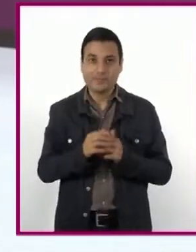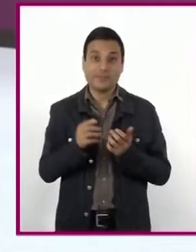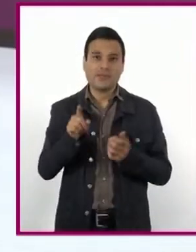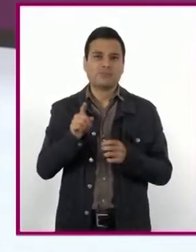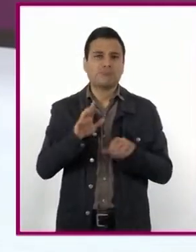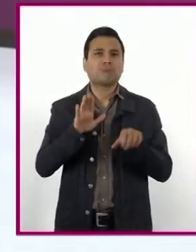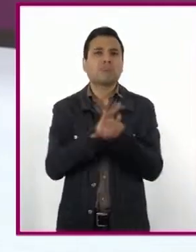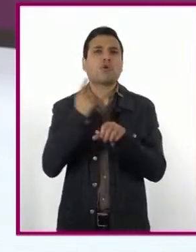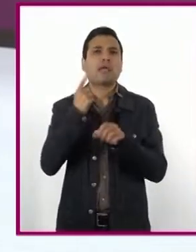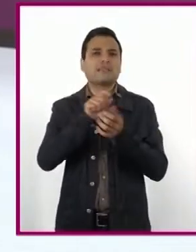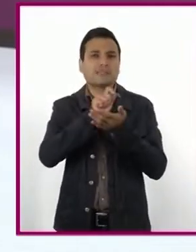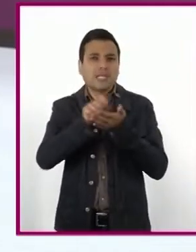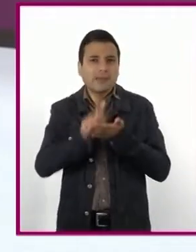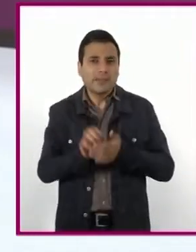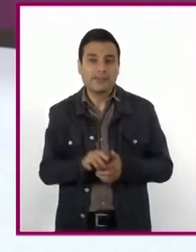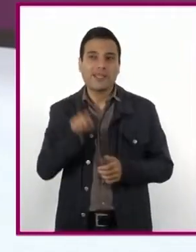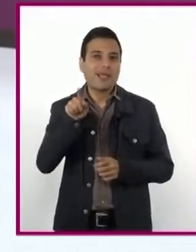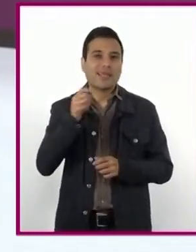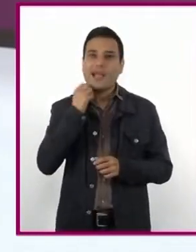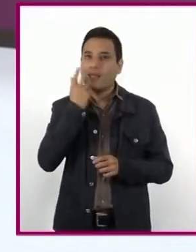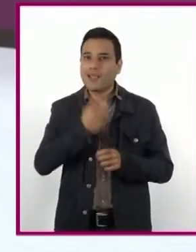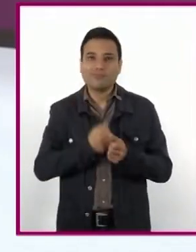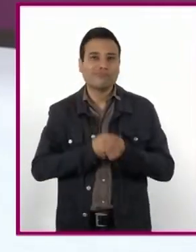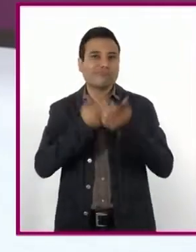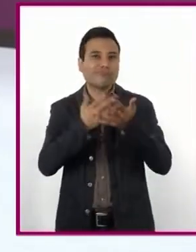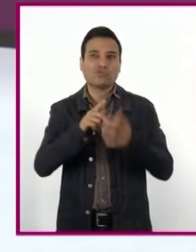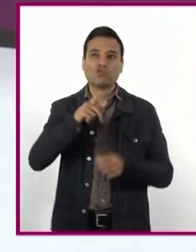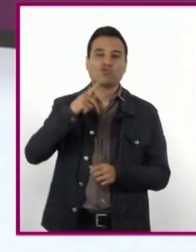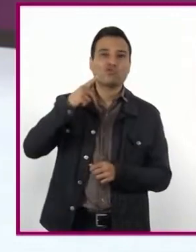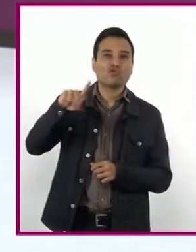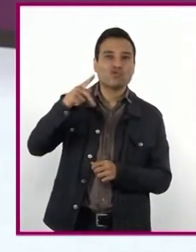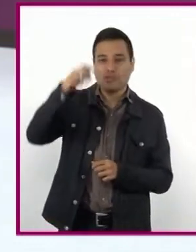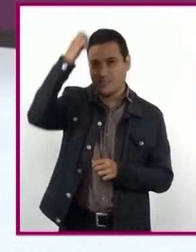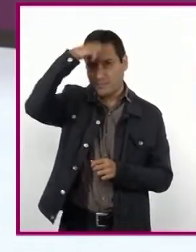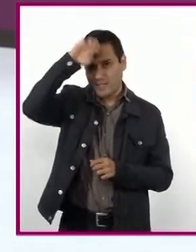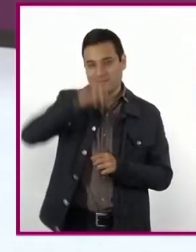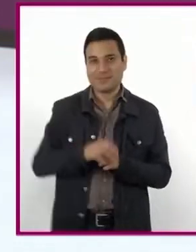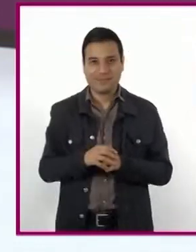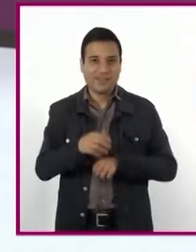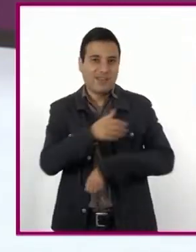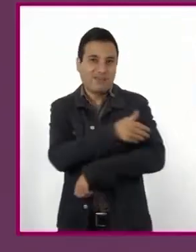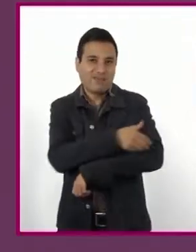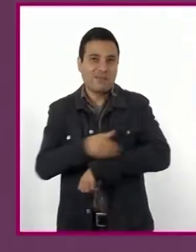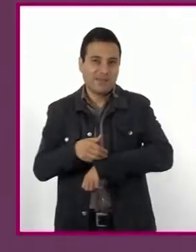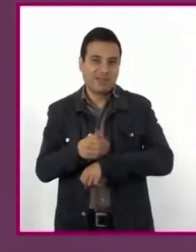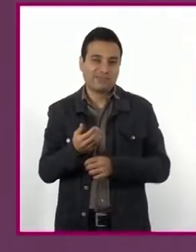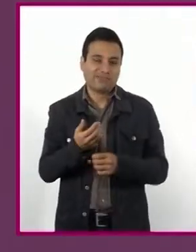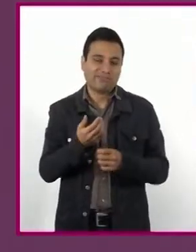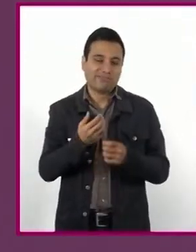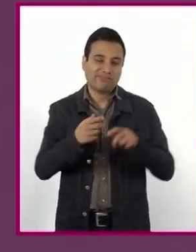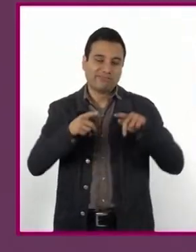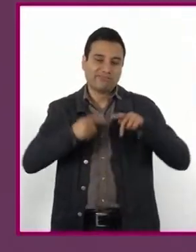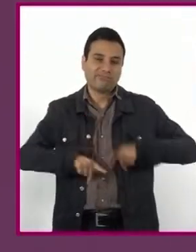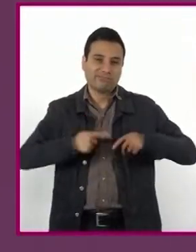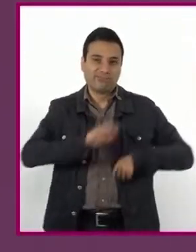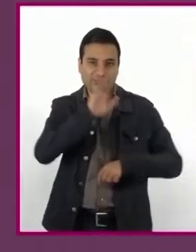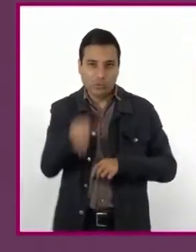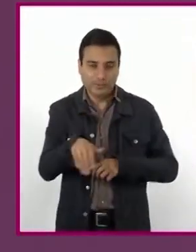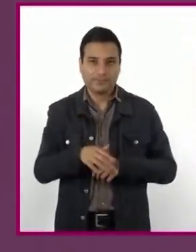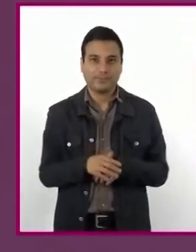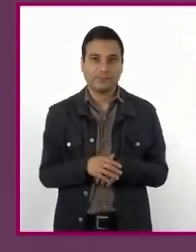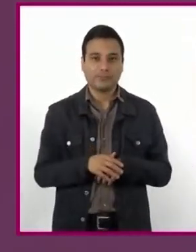la necesidad de expresar su propia experiencia de pérdidas familiares. Como pueden darse